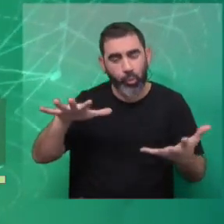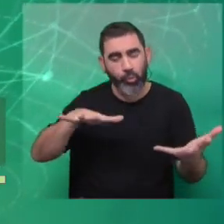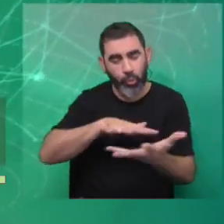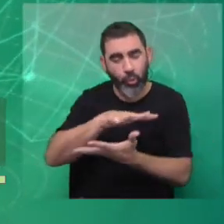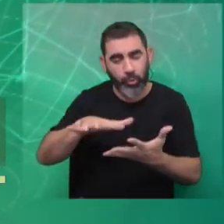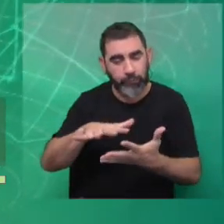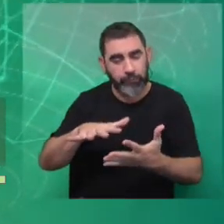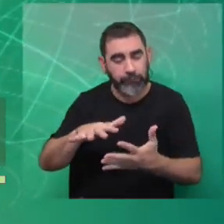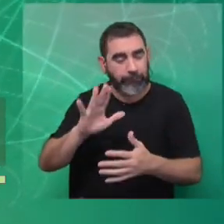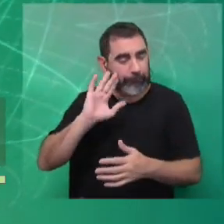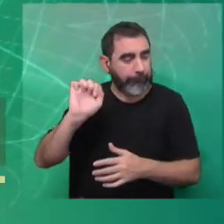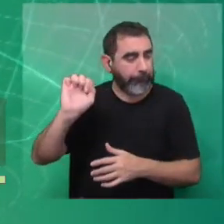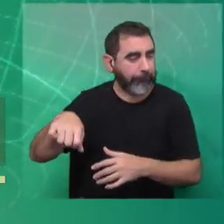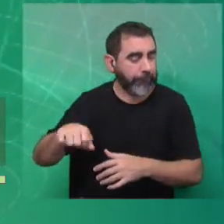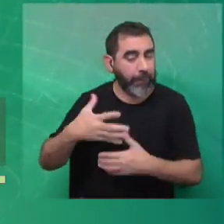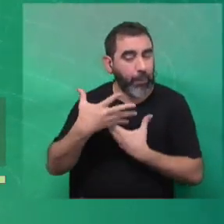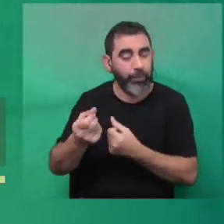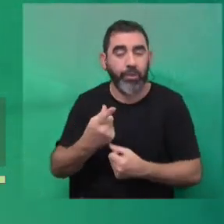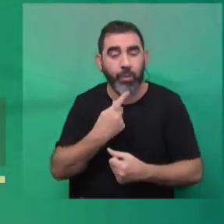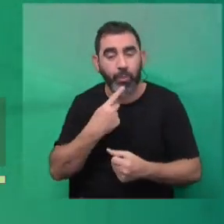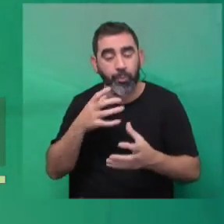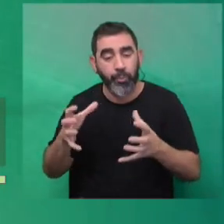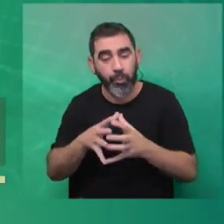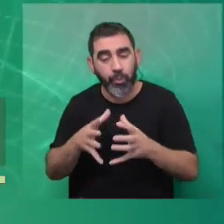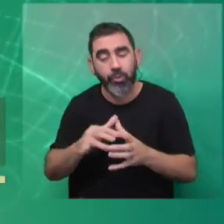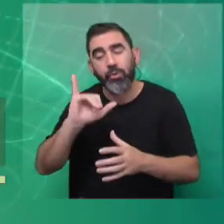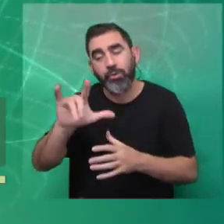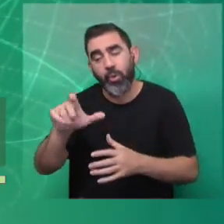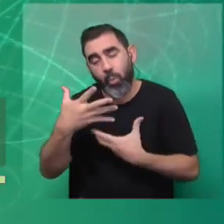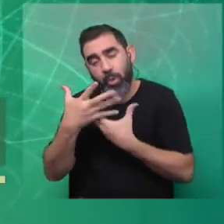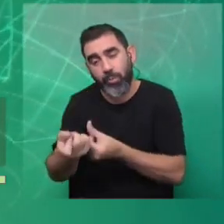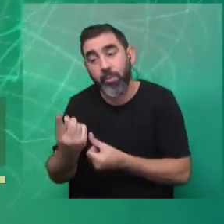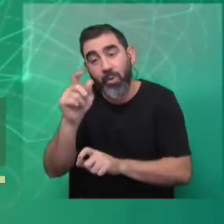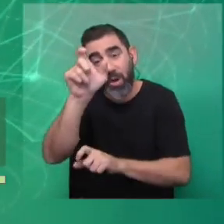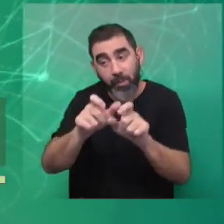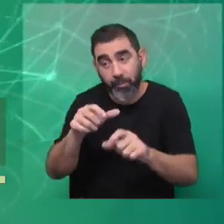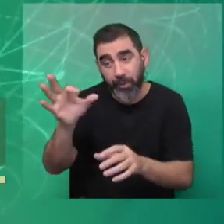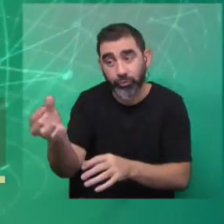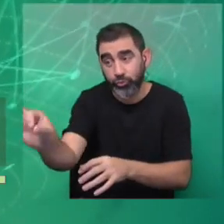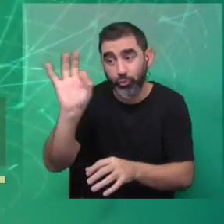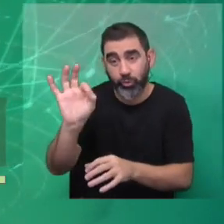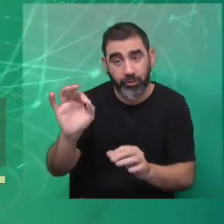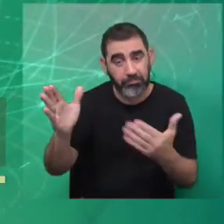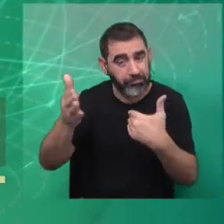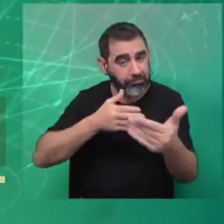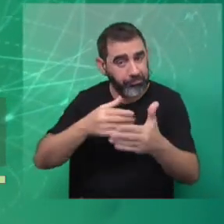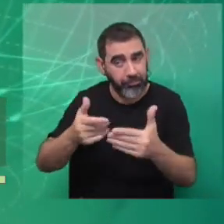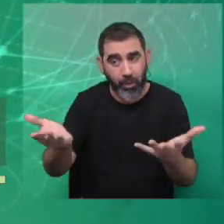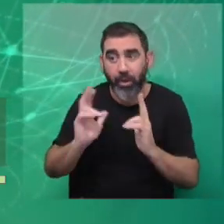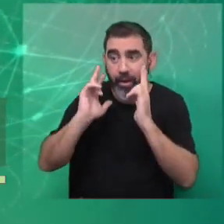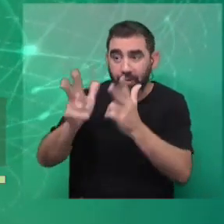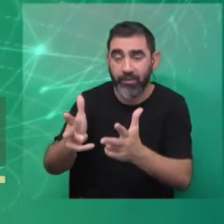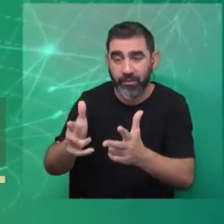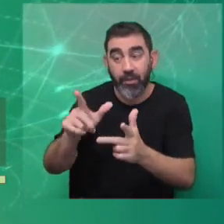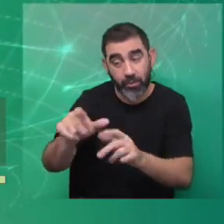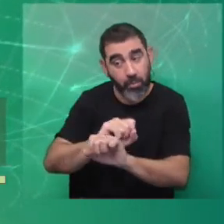está apoye más a su partido que no digo que no lo tenga que apoyar pero a las personas que la pusieron en ese lugar y que hoy le están diciendo